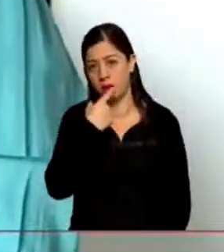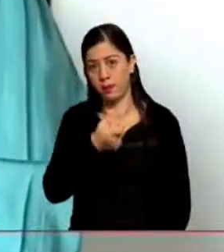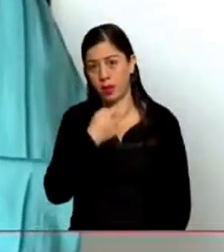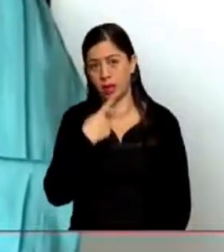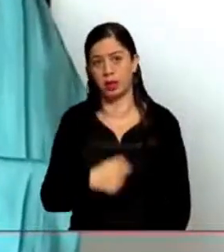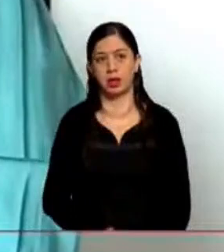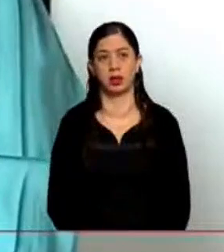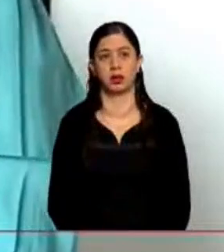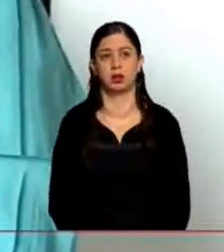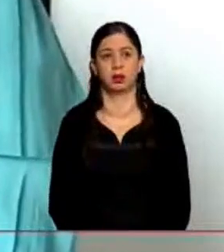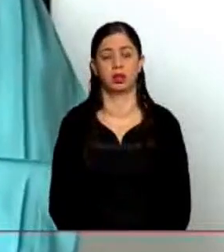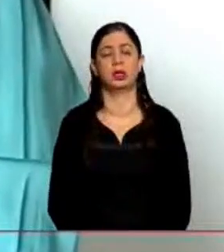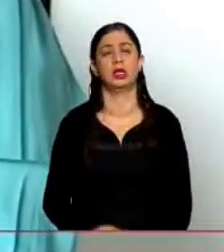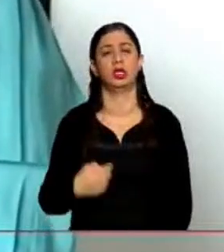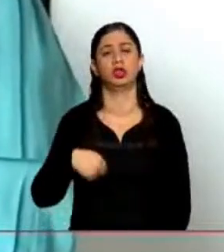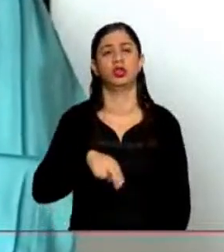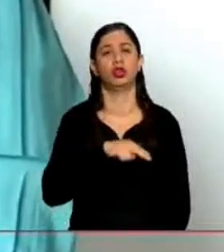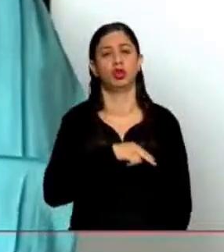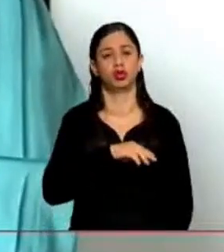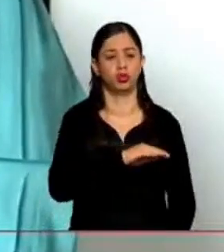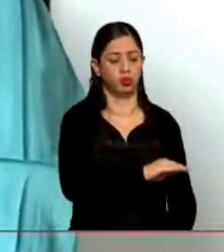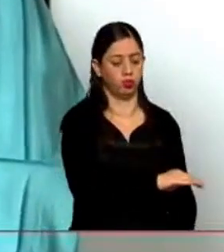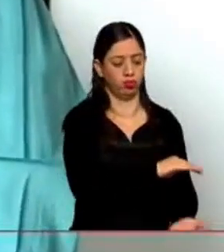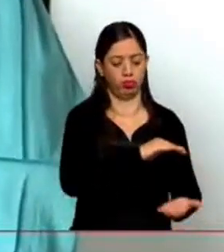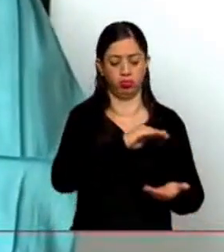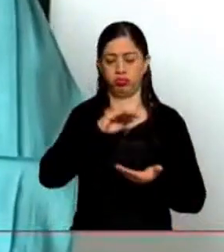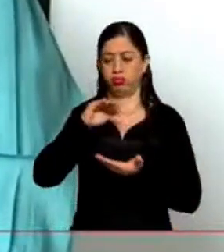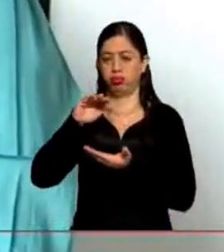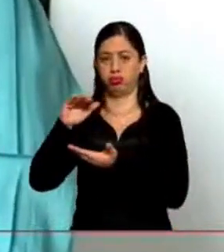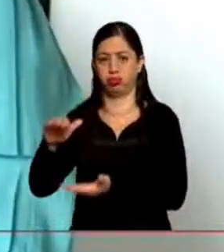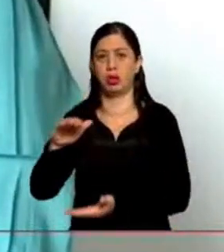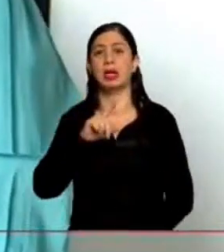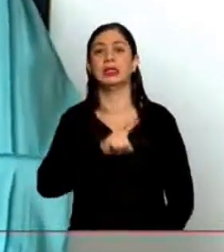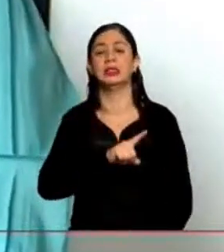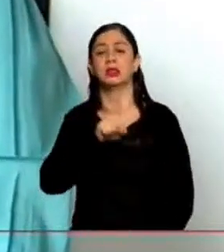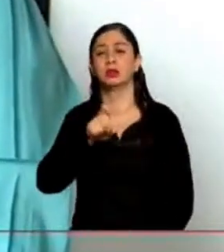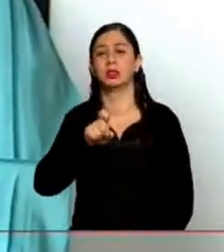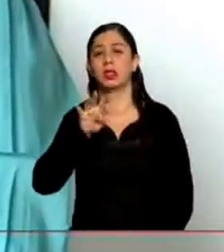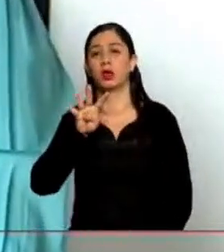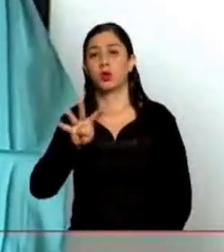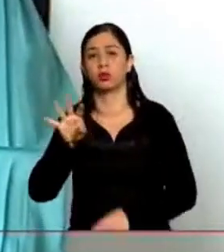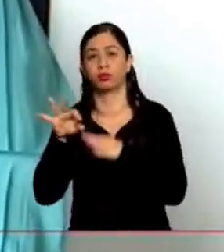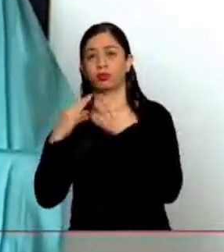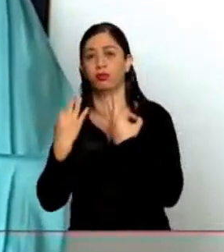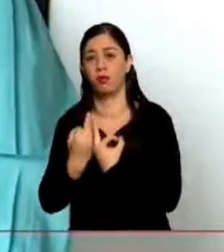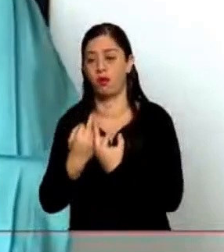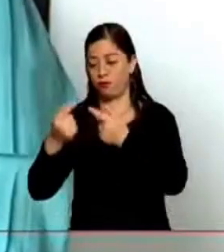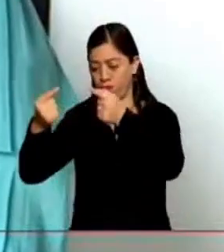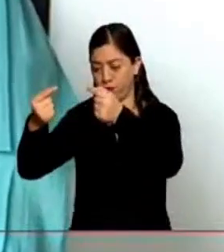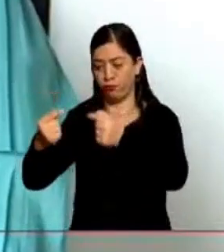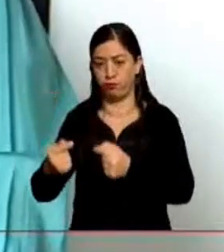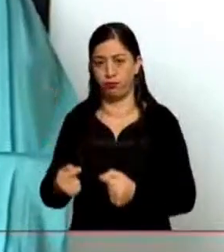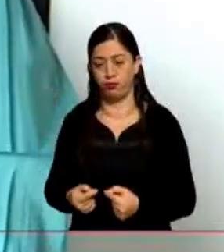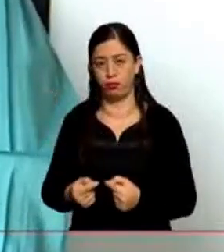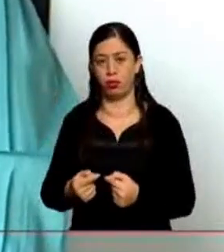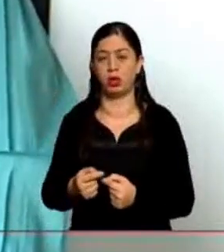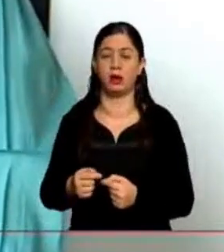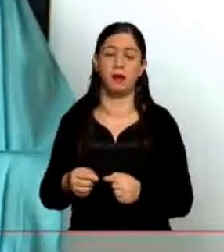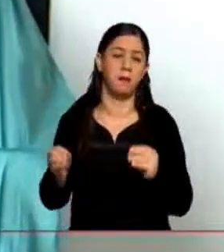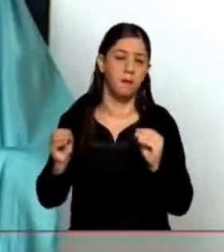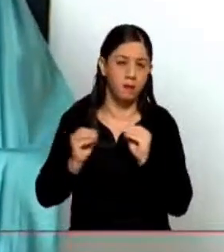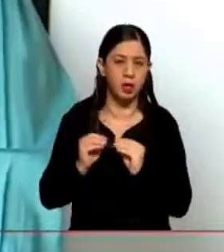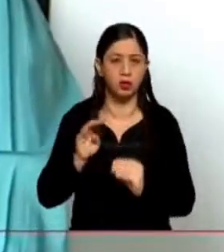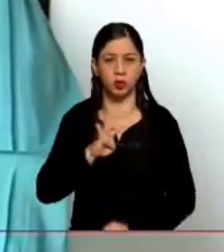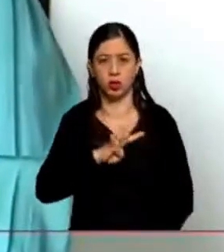medicamentos, y que nosotros podamos llegarle a esta gente. Hay 164 familias hoy censadas y hay algo más